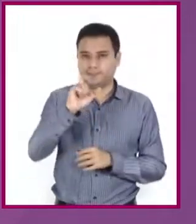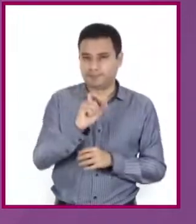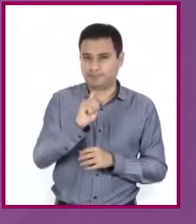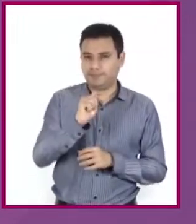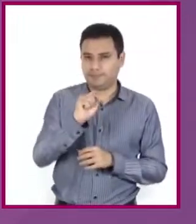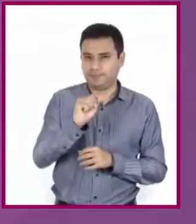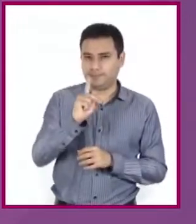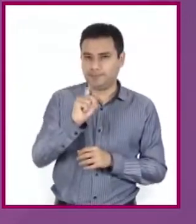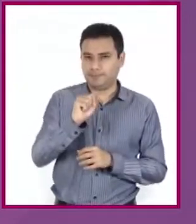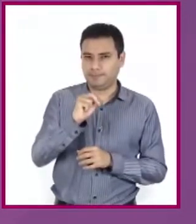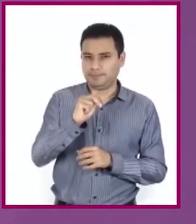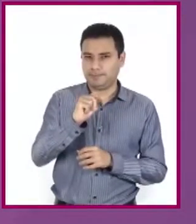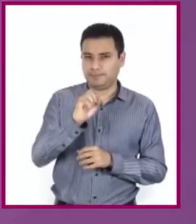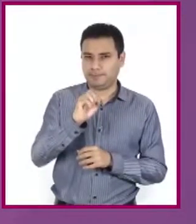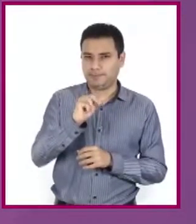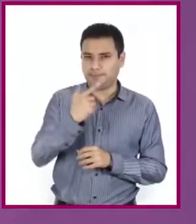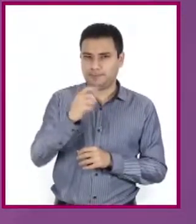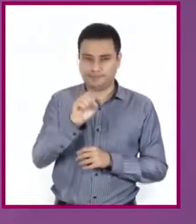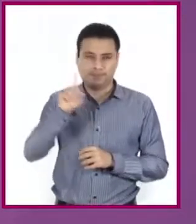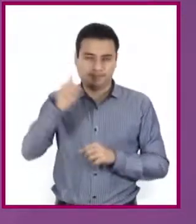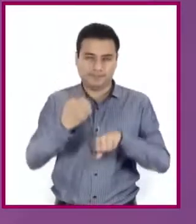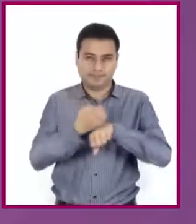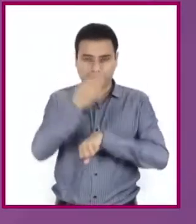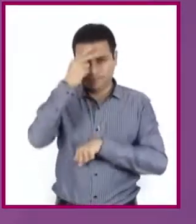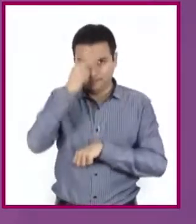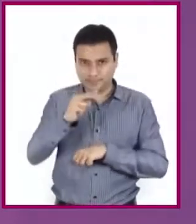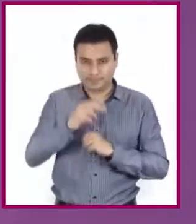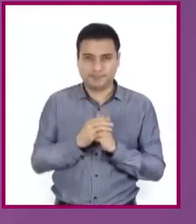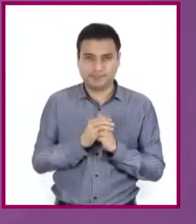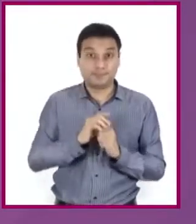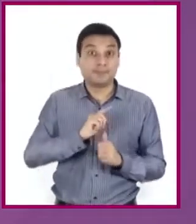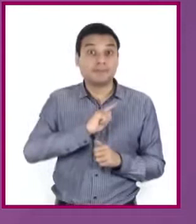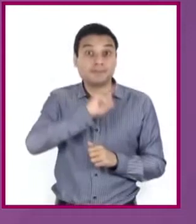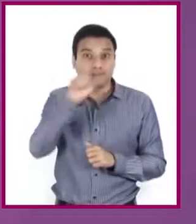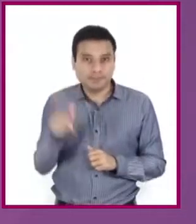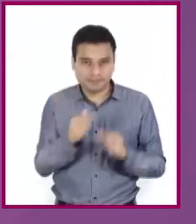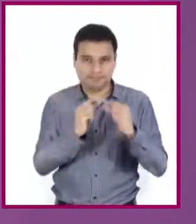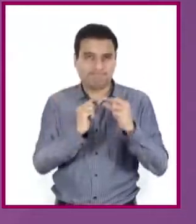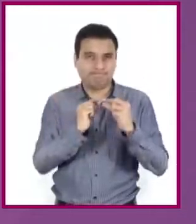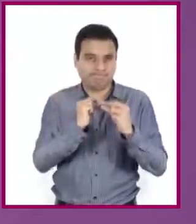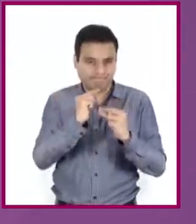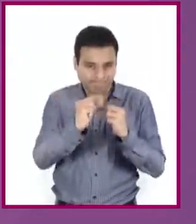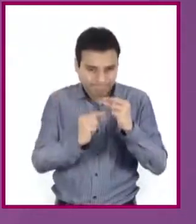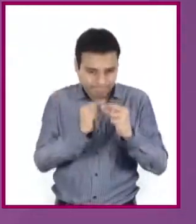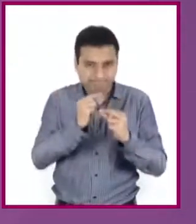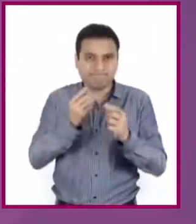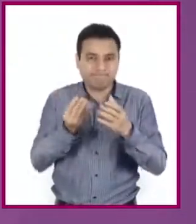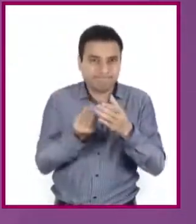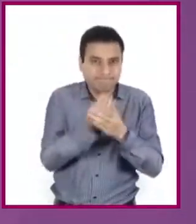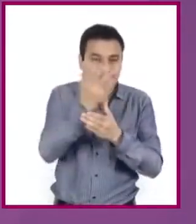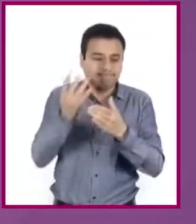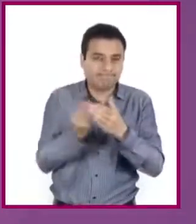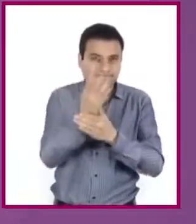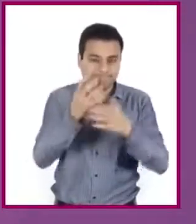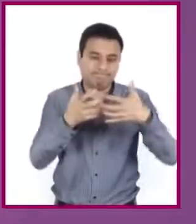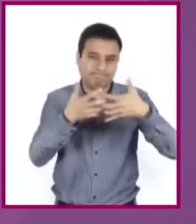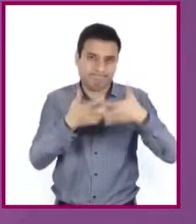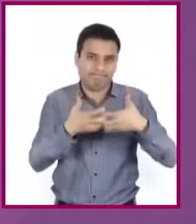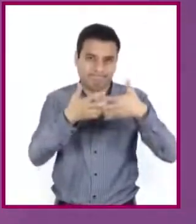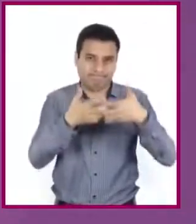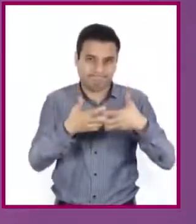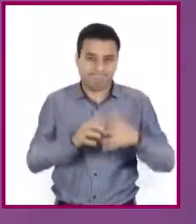de México, la cual sirvió de referencias para el desarrollo de nuevas centrales.